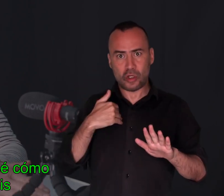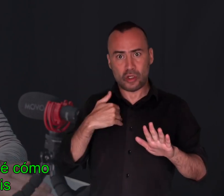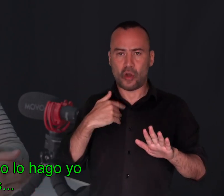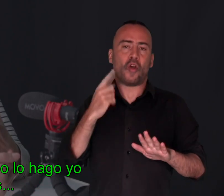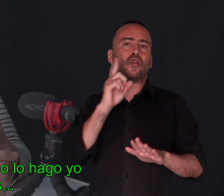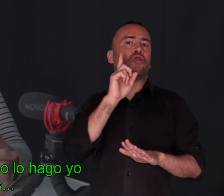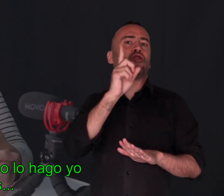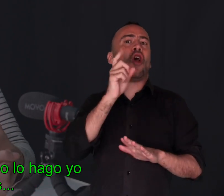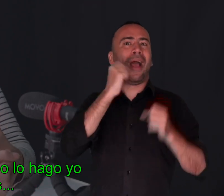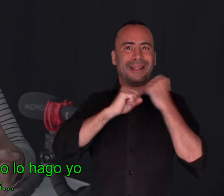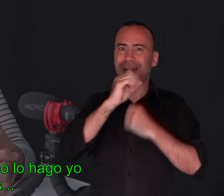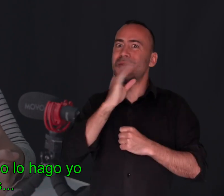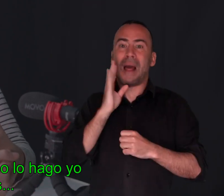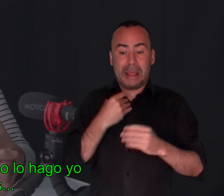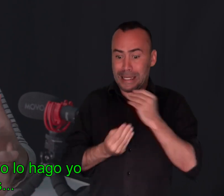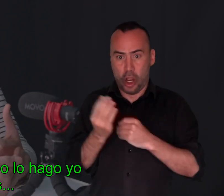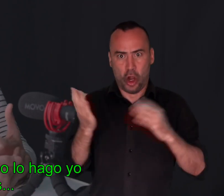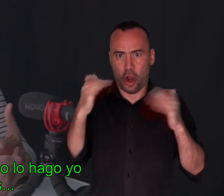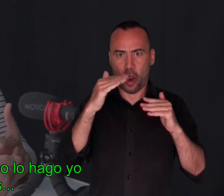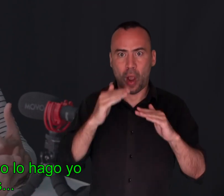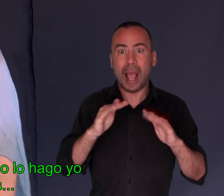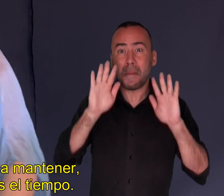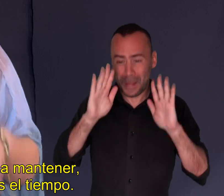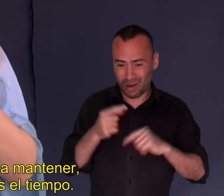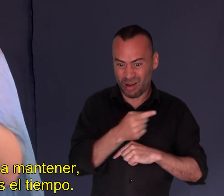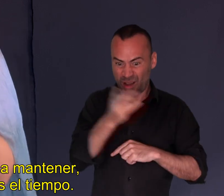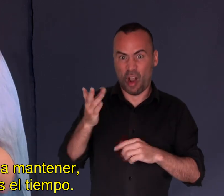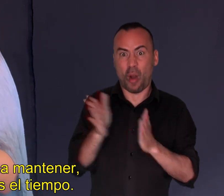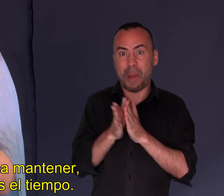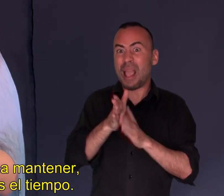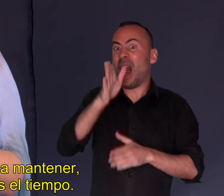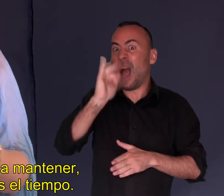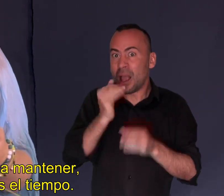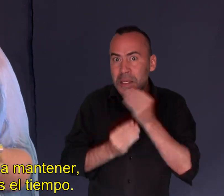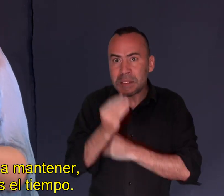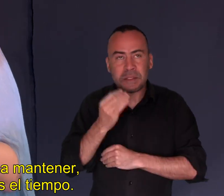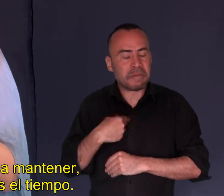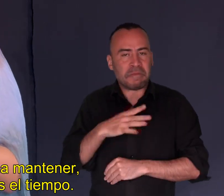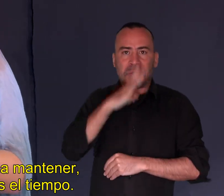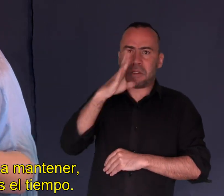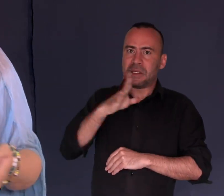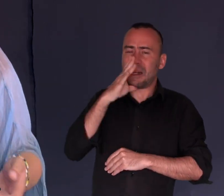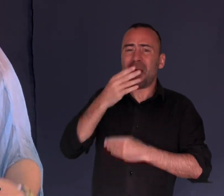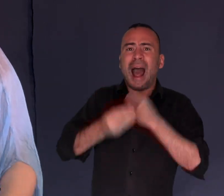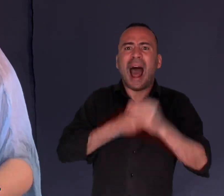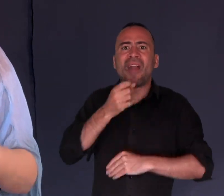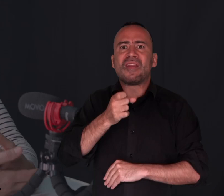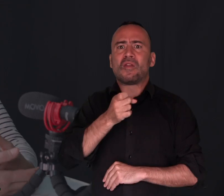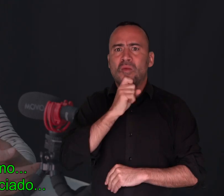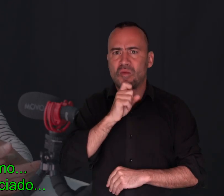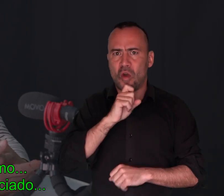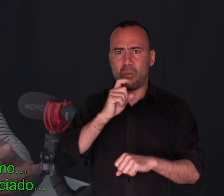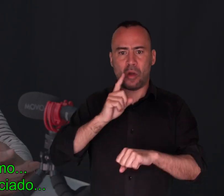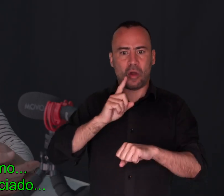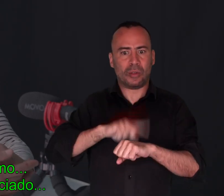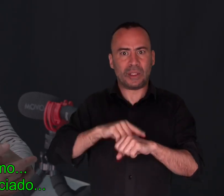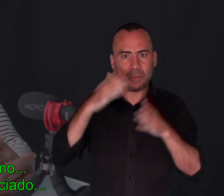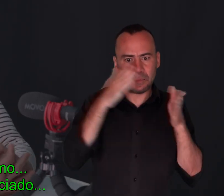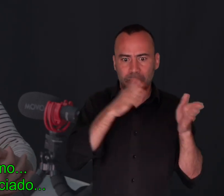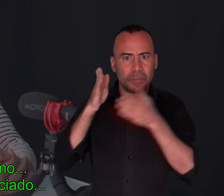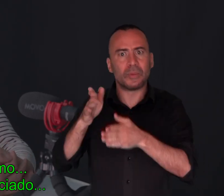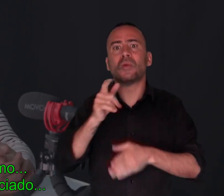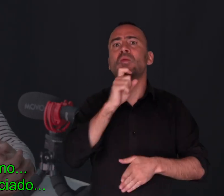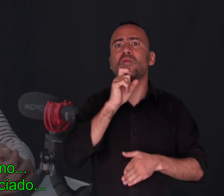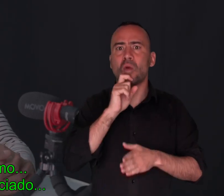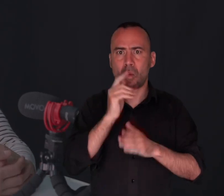cómo lo hacéis porque no sé cómo lo hago yo sin hijos como para encima mantenerlo no solo es el tiempo Claro claro no sé cómo